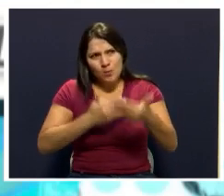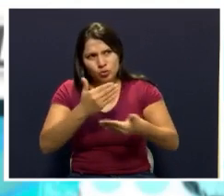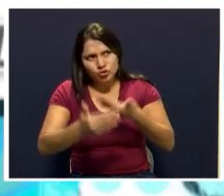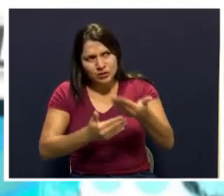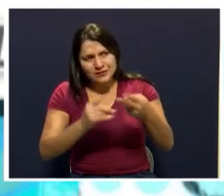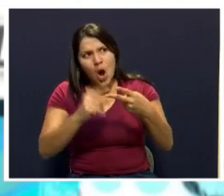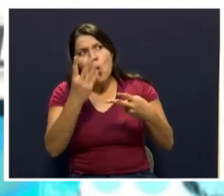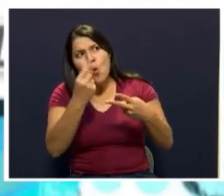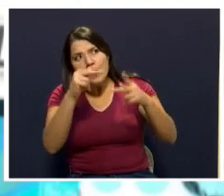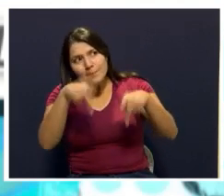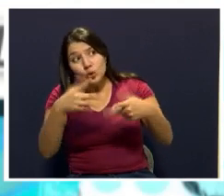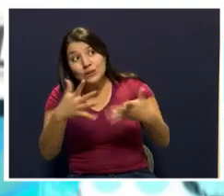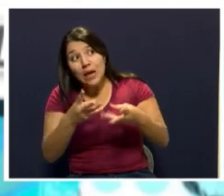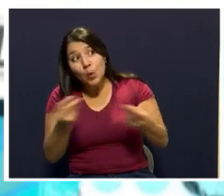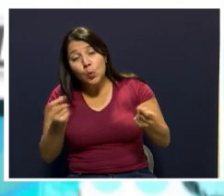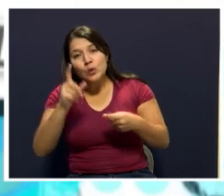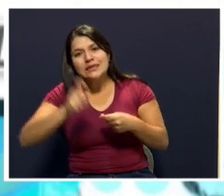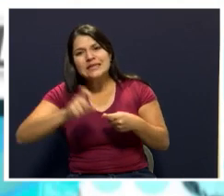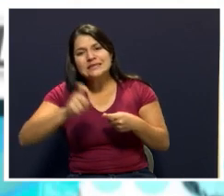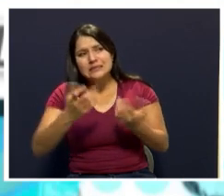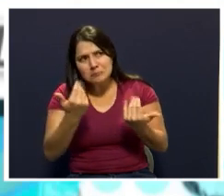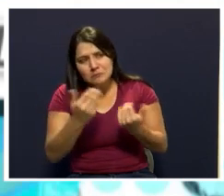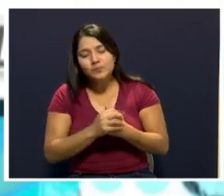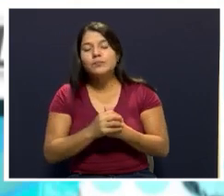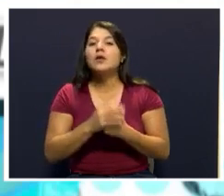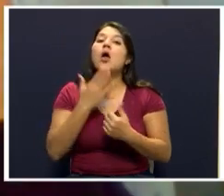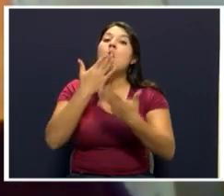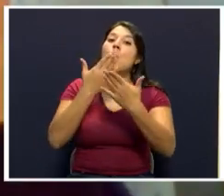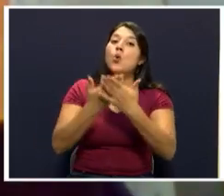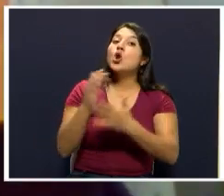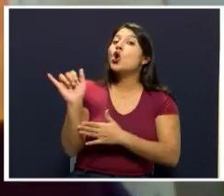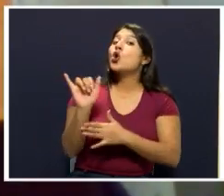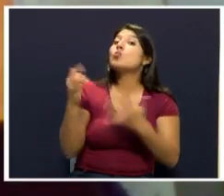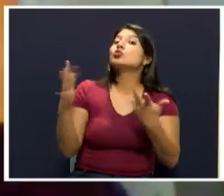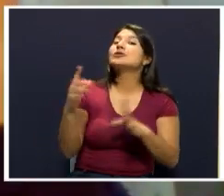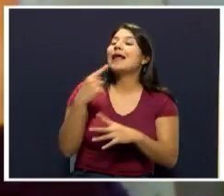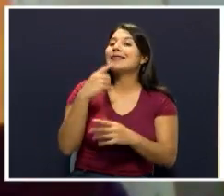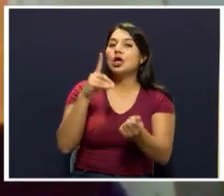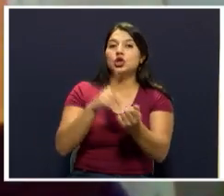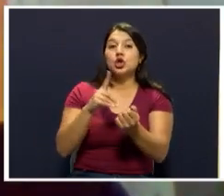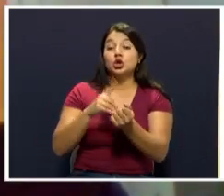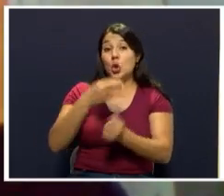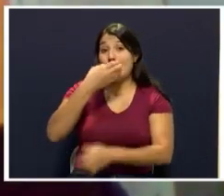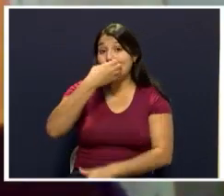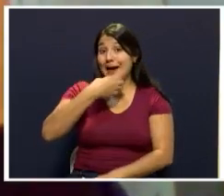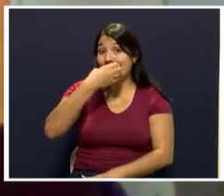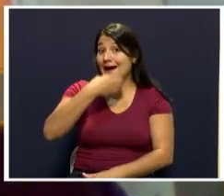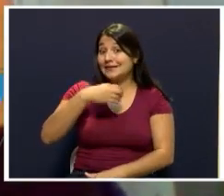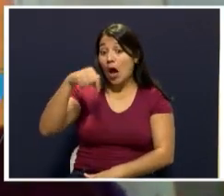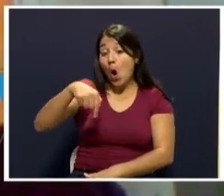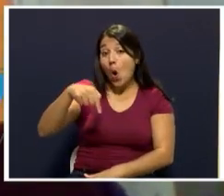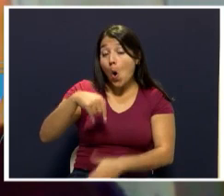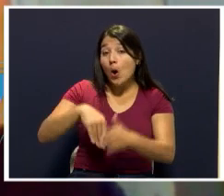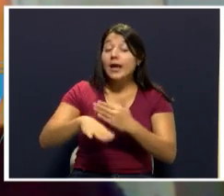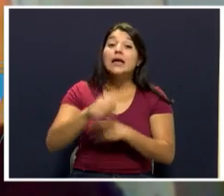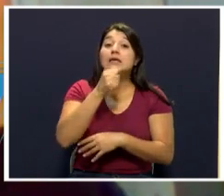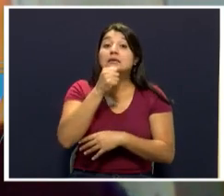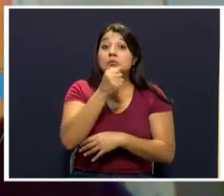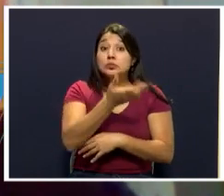requieren? Bueno, en realidad, como mencionó el doctor Román Macaya en la conferencia de